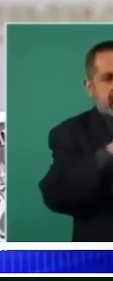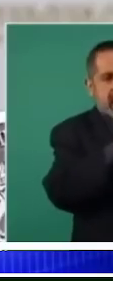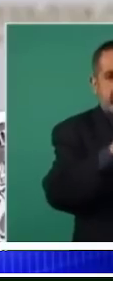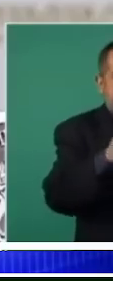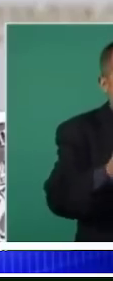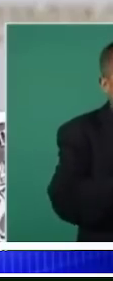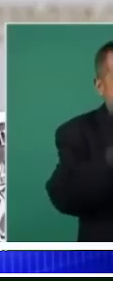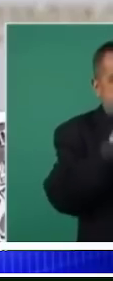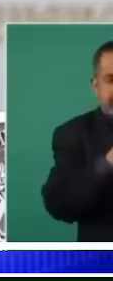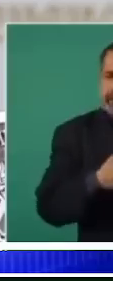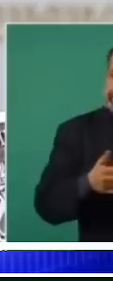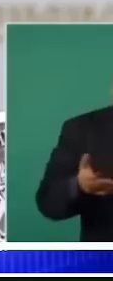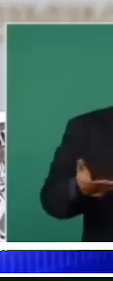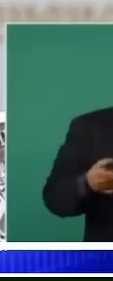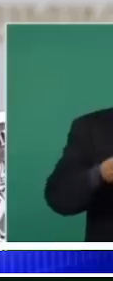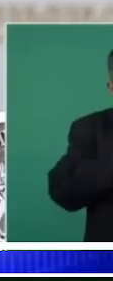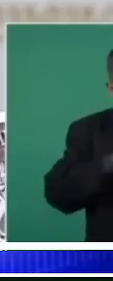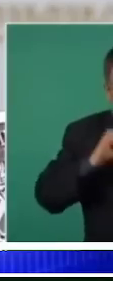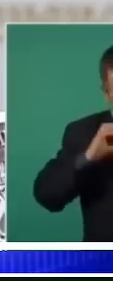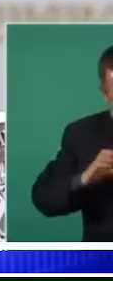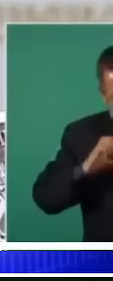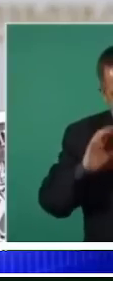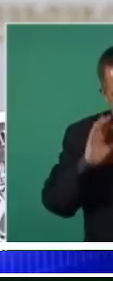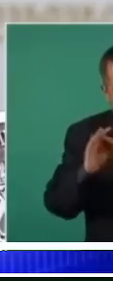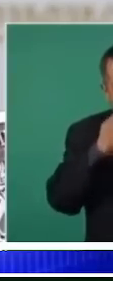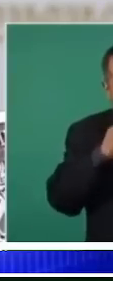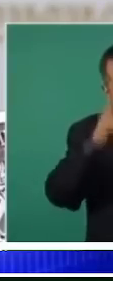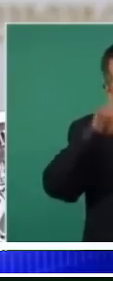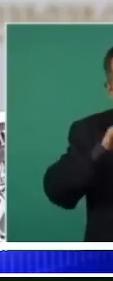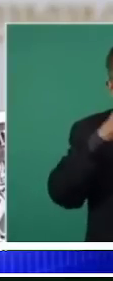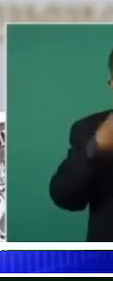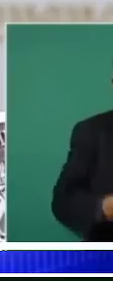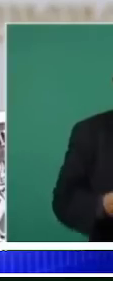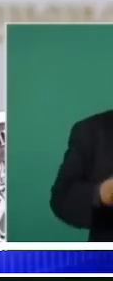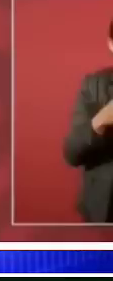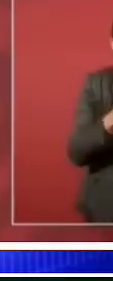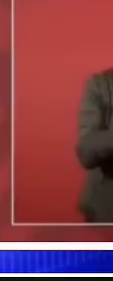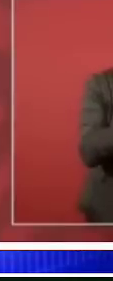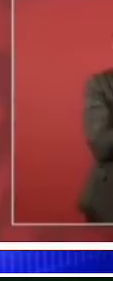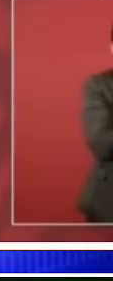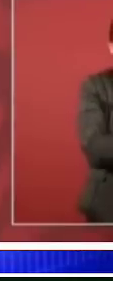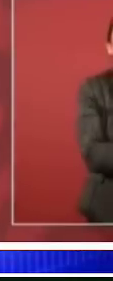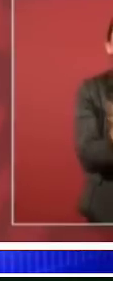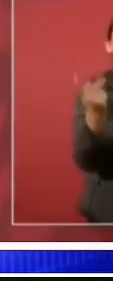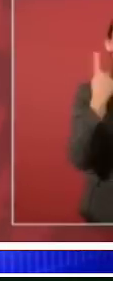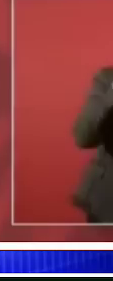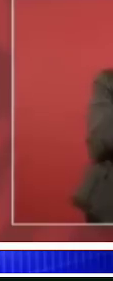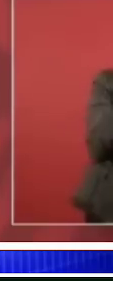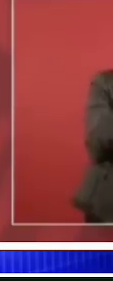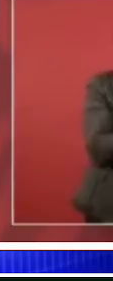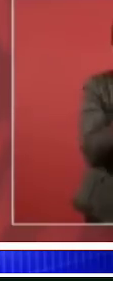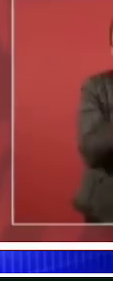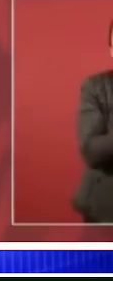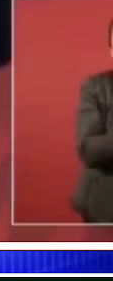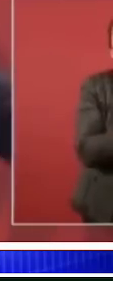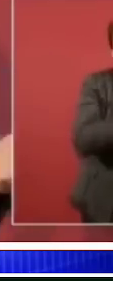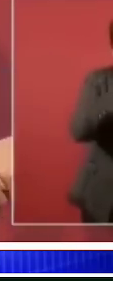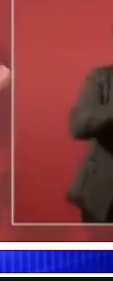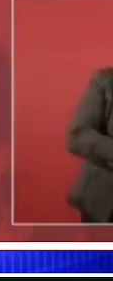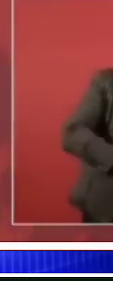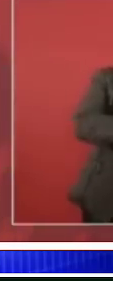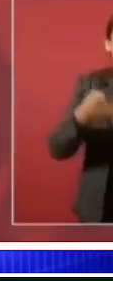el estado panista de Diego sinua y no solo eso sino en Irapuato una zona una región del estado mucho